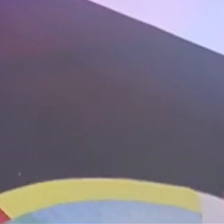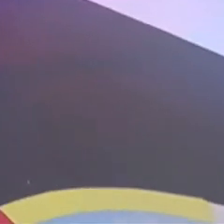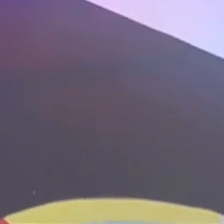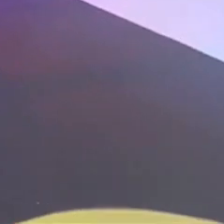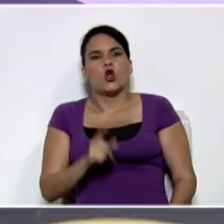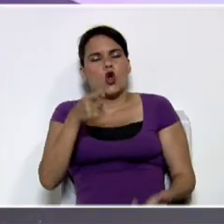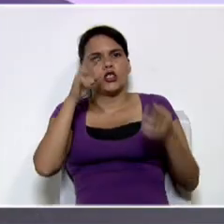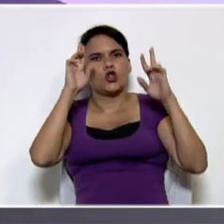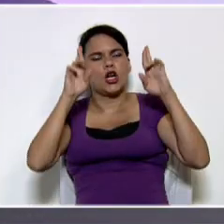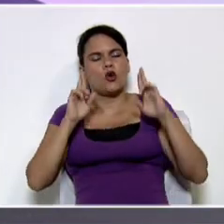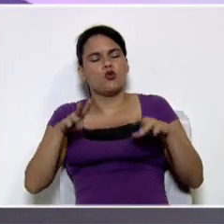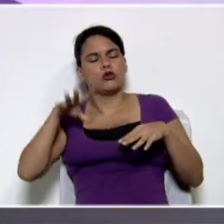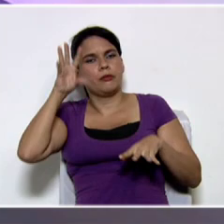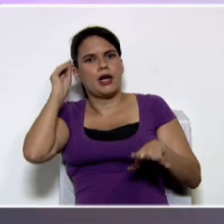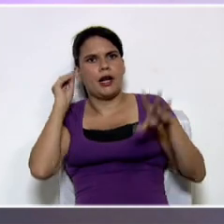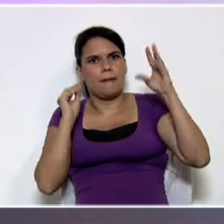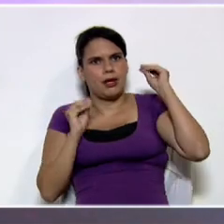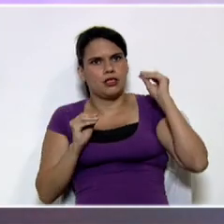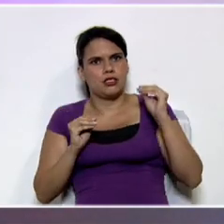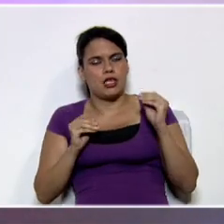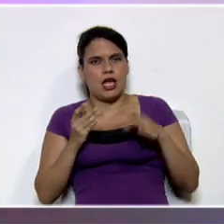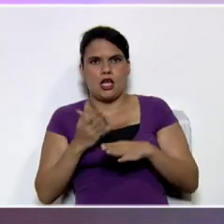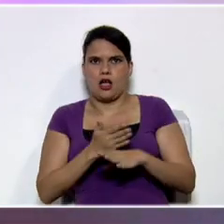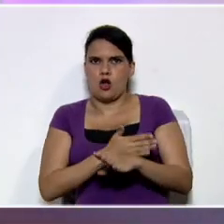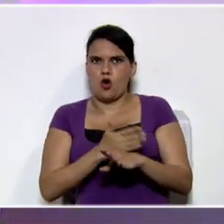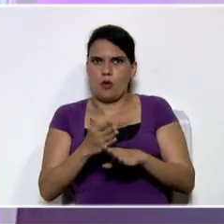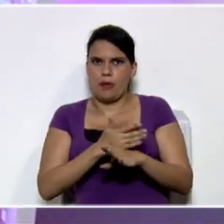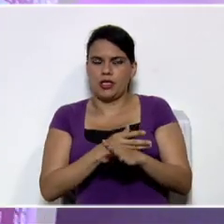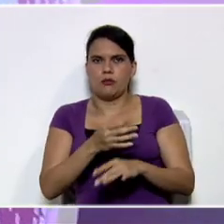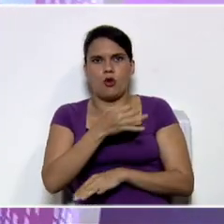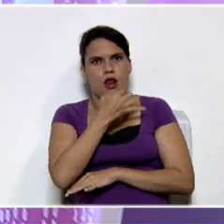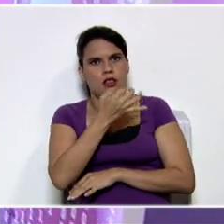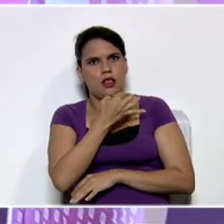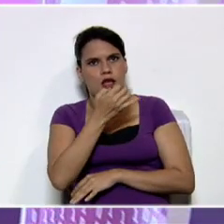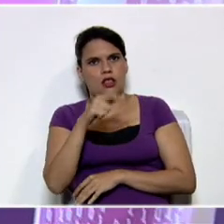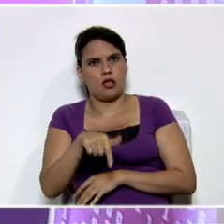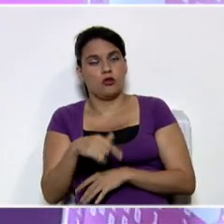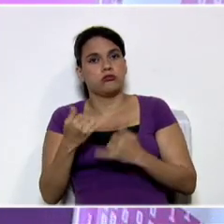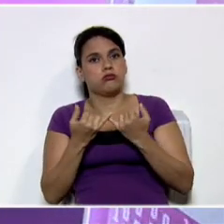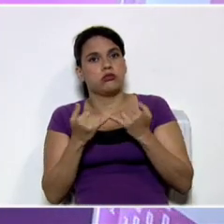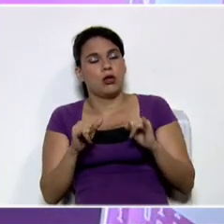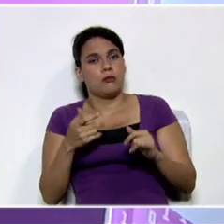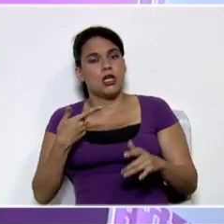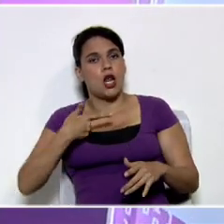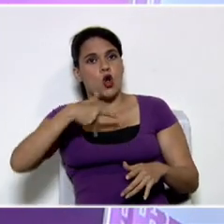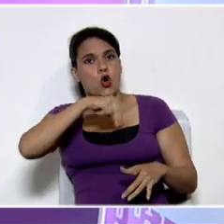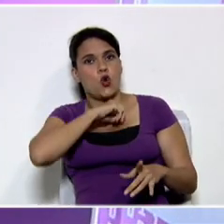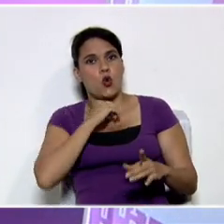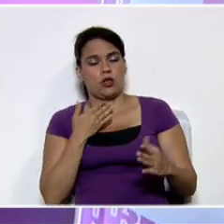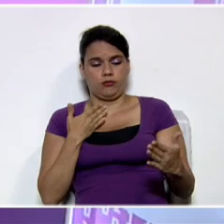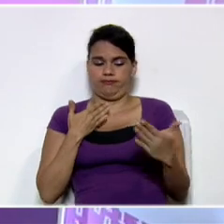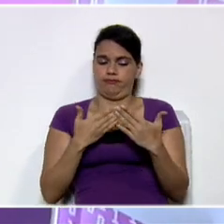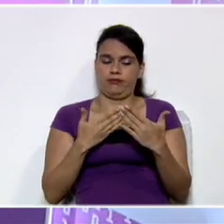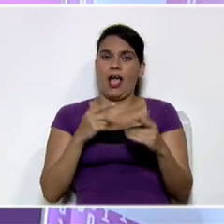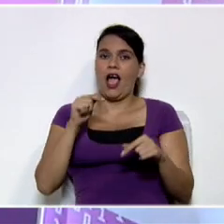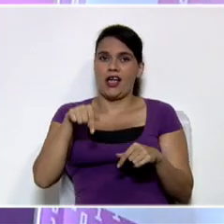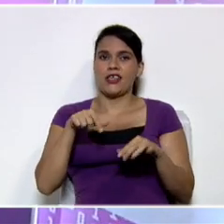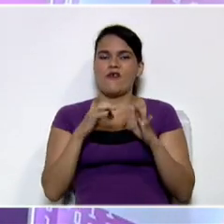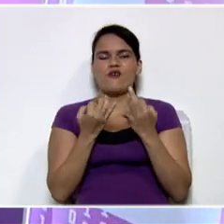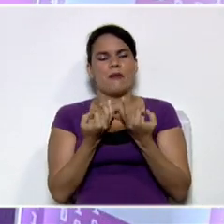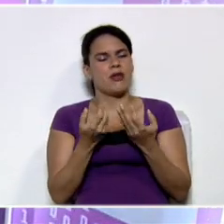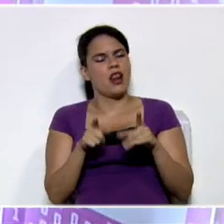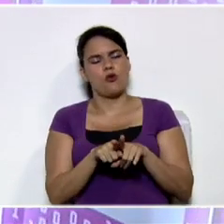Con esos recursos para el aprendizaje que compartimos la tarde de hoy, finaliza nuestro encuentro en tu programa Cada Familia,